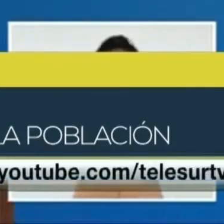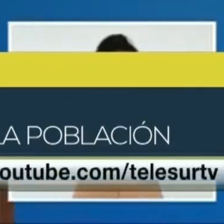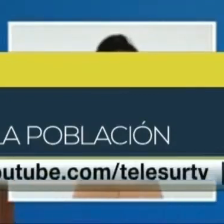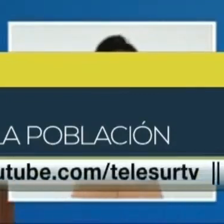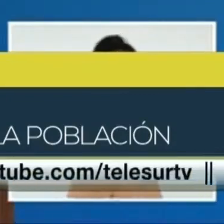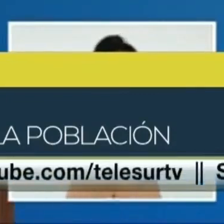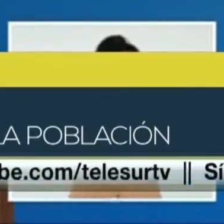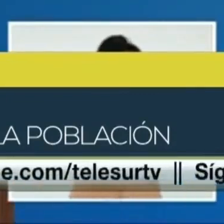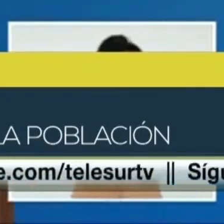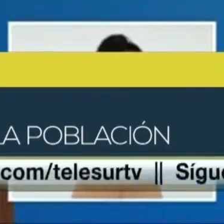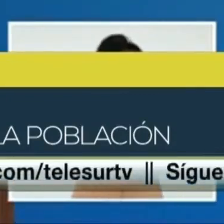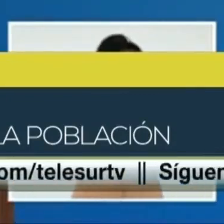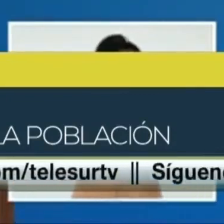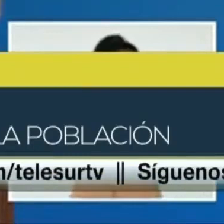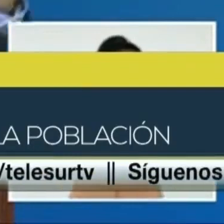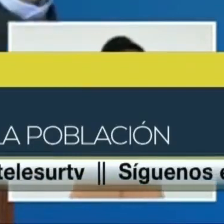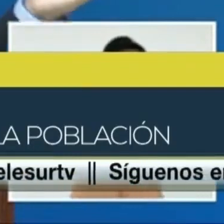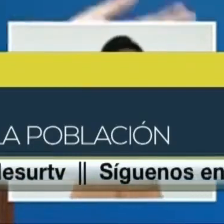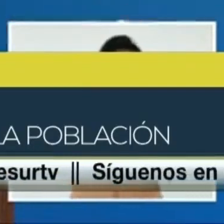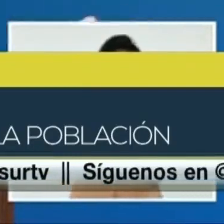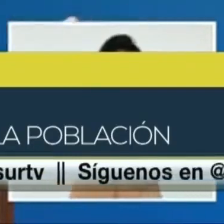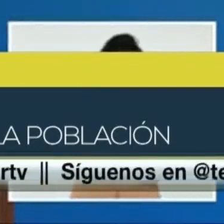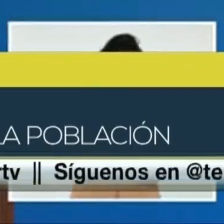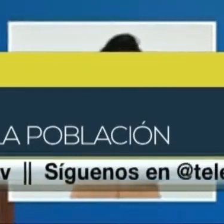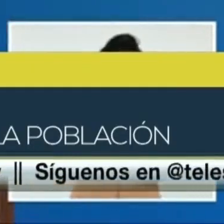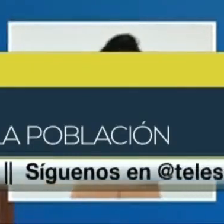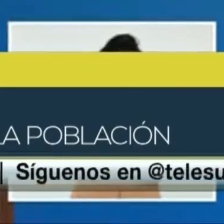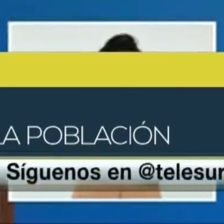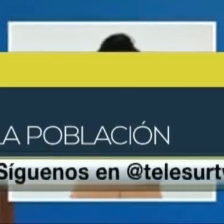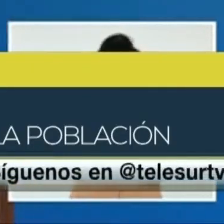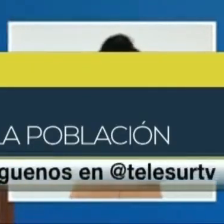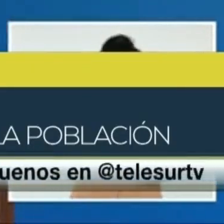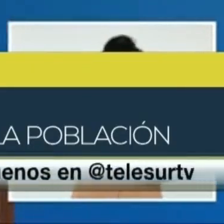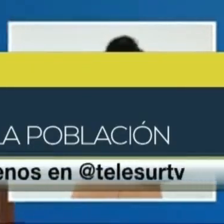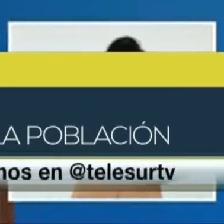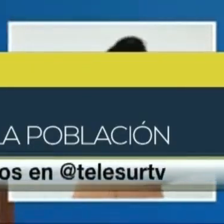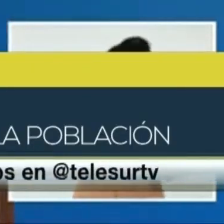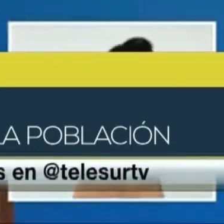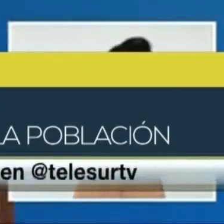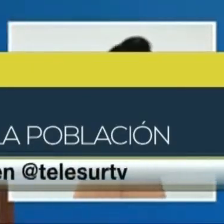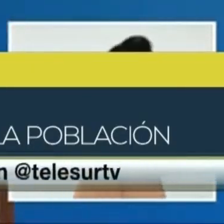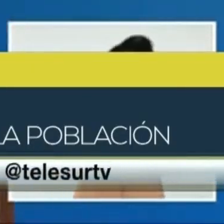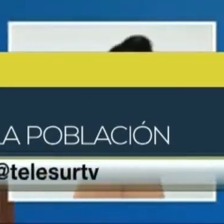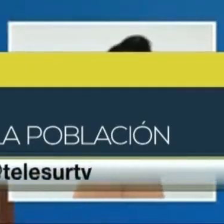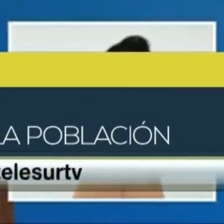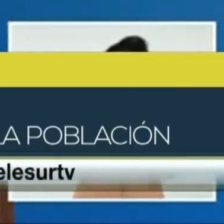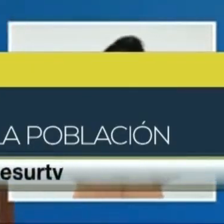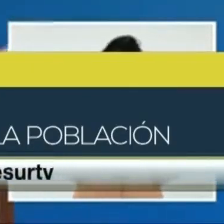una manera errática. Un día anunció que no podría